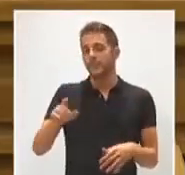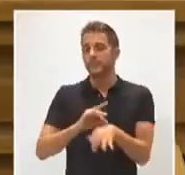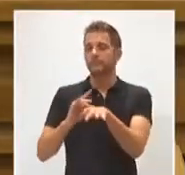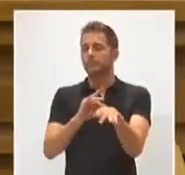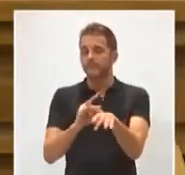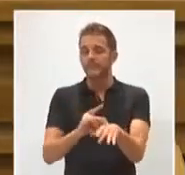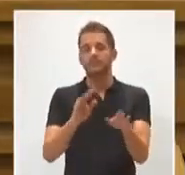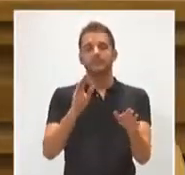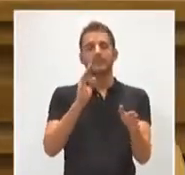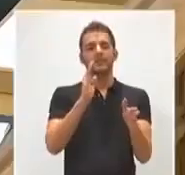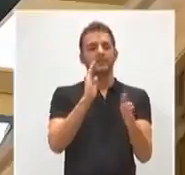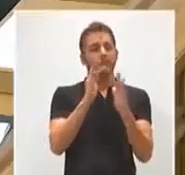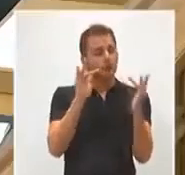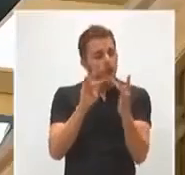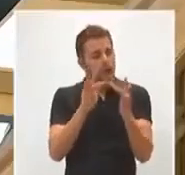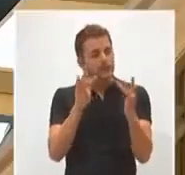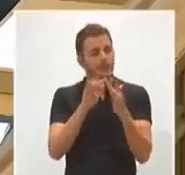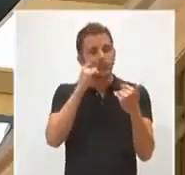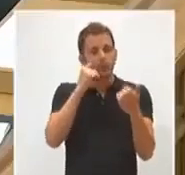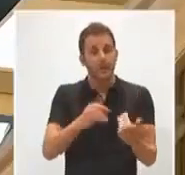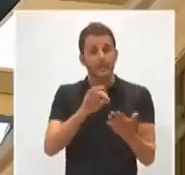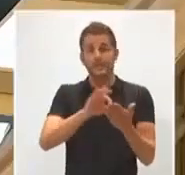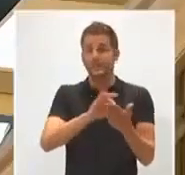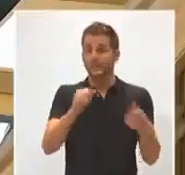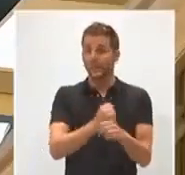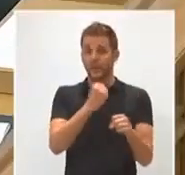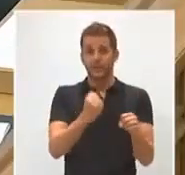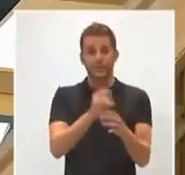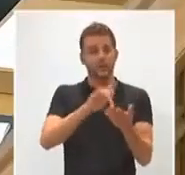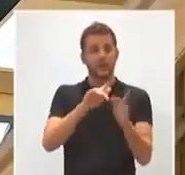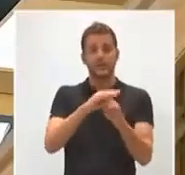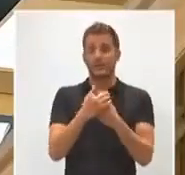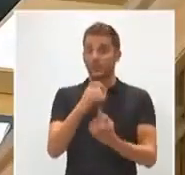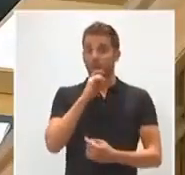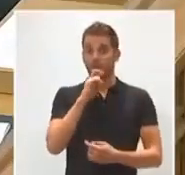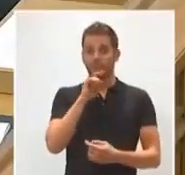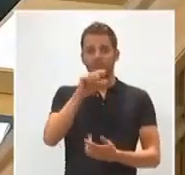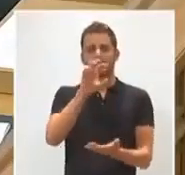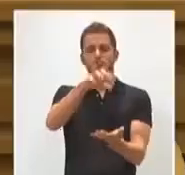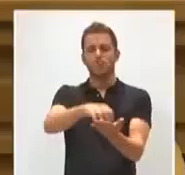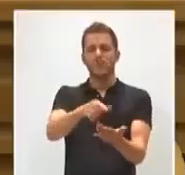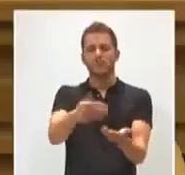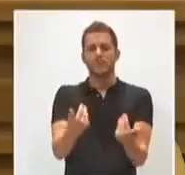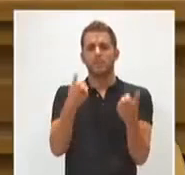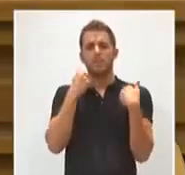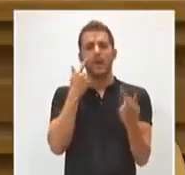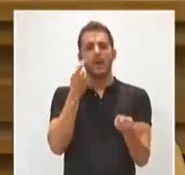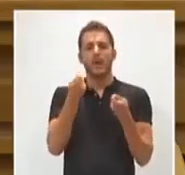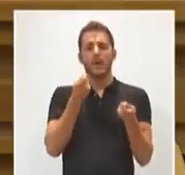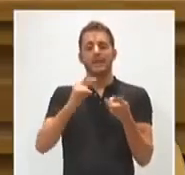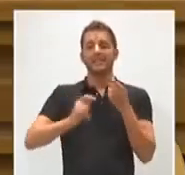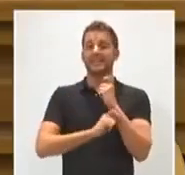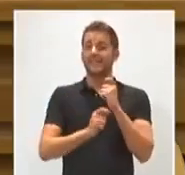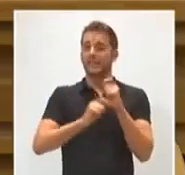tratada con humanidad en los servicios de empleo en una situación difícil y esto va a requerir un centro que coordine y que amplíe estas estrategias